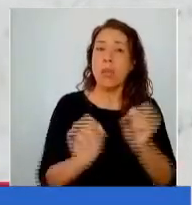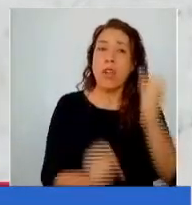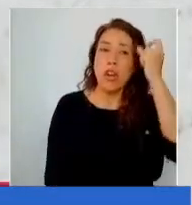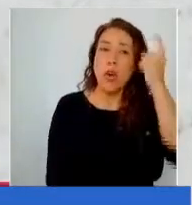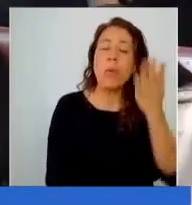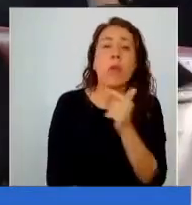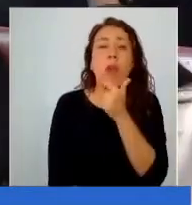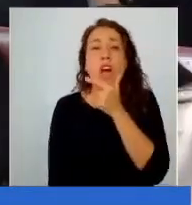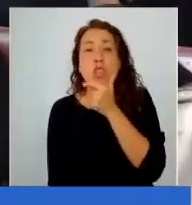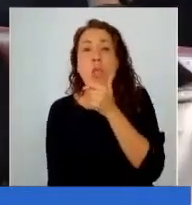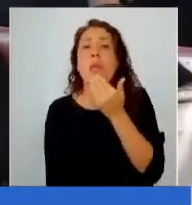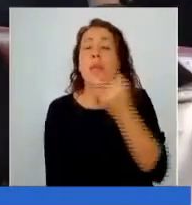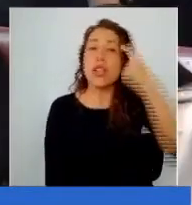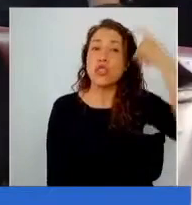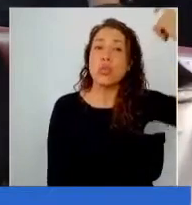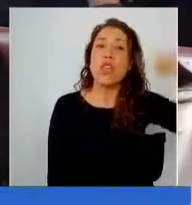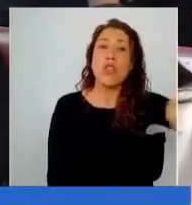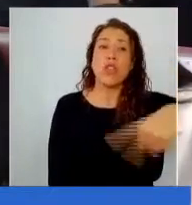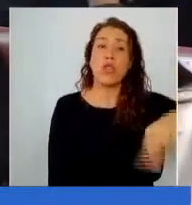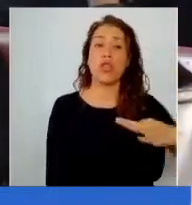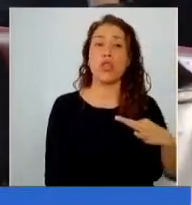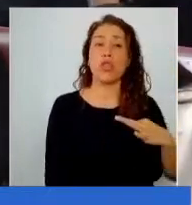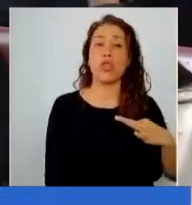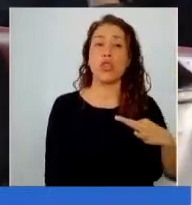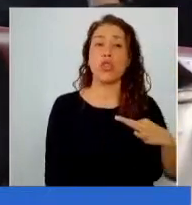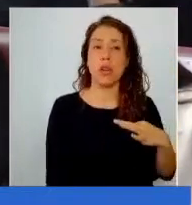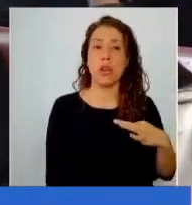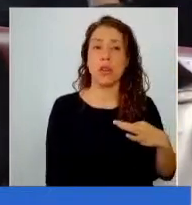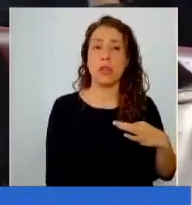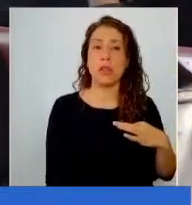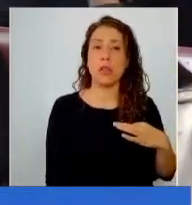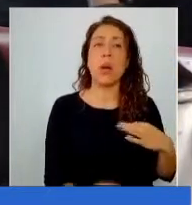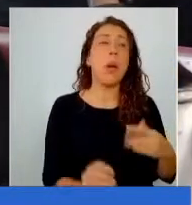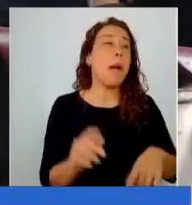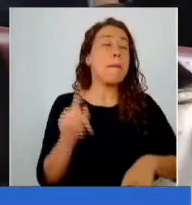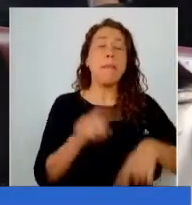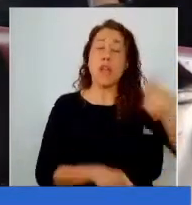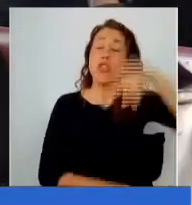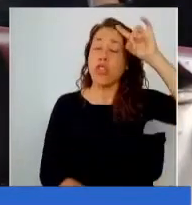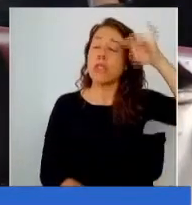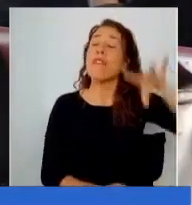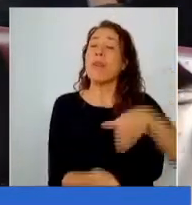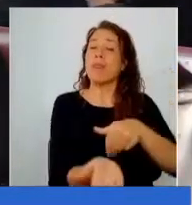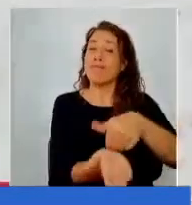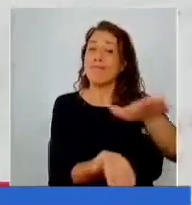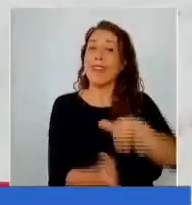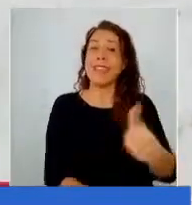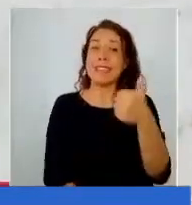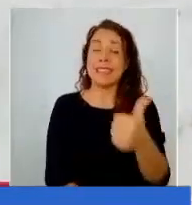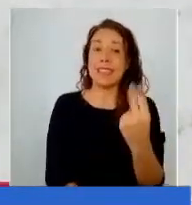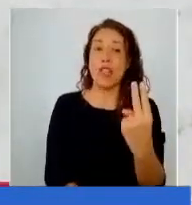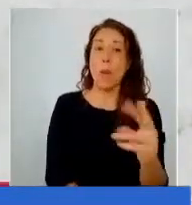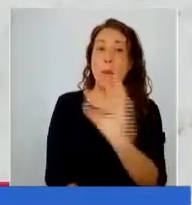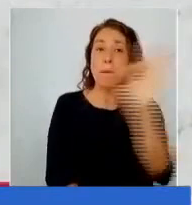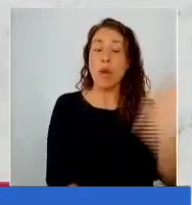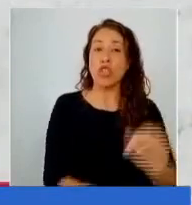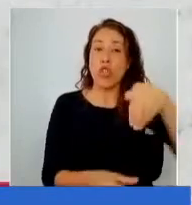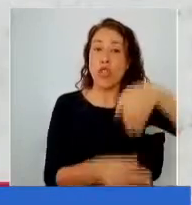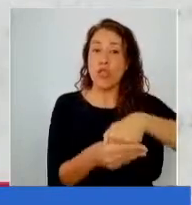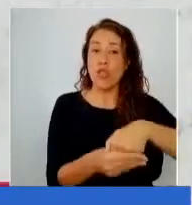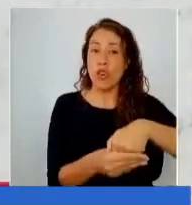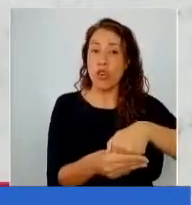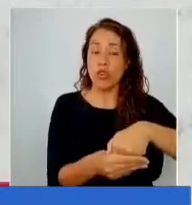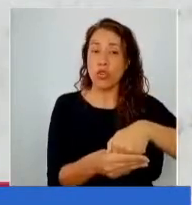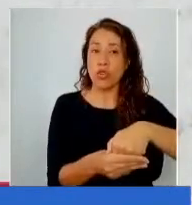ciudadanos siendo ampliamente como todos sabemos rechazadas por el 62% los votos en una selección